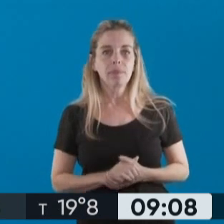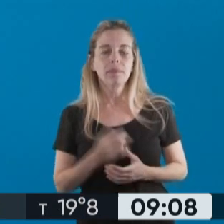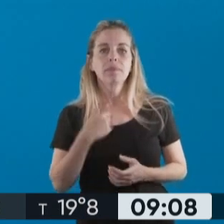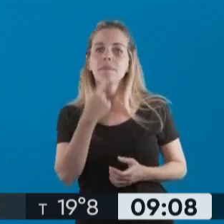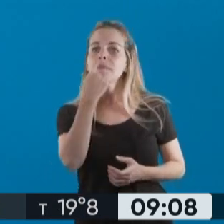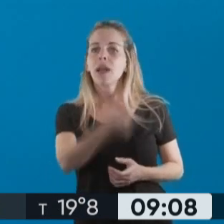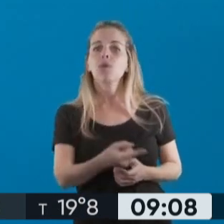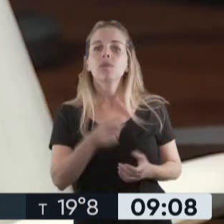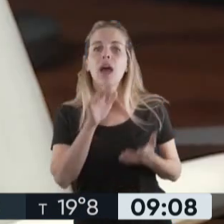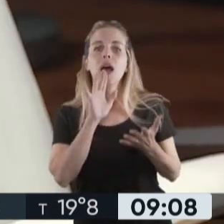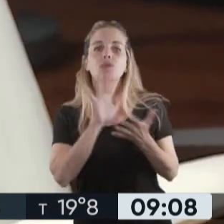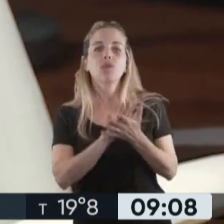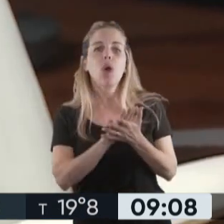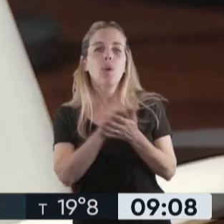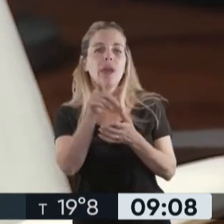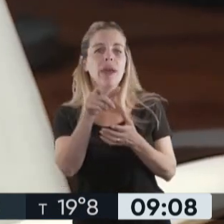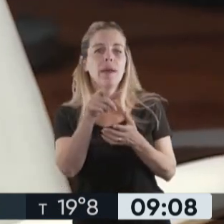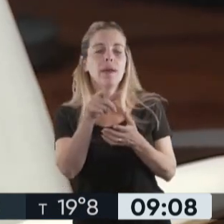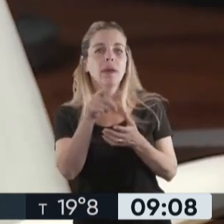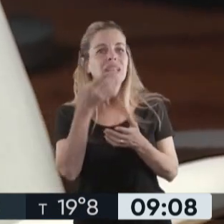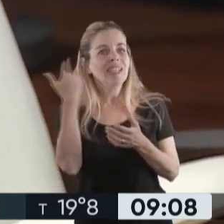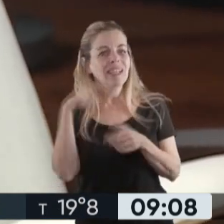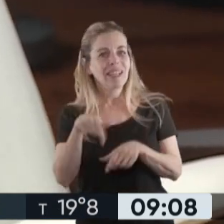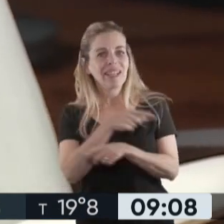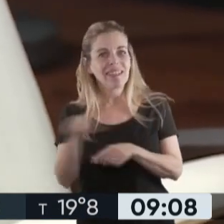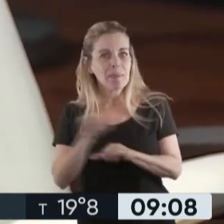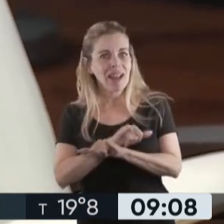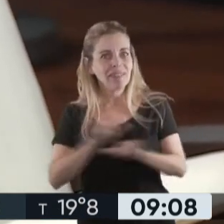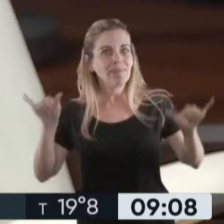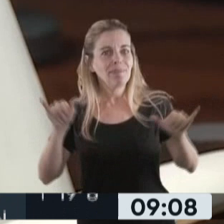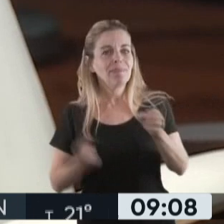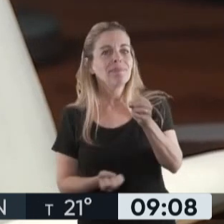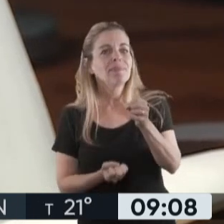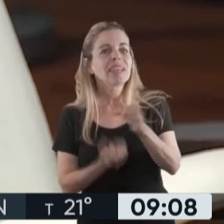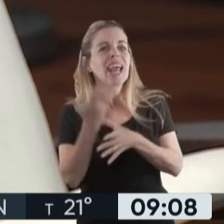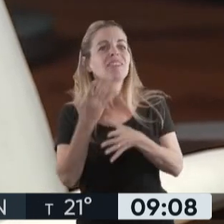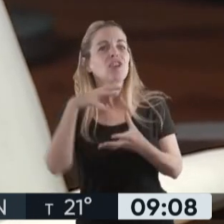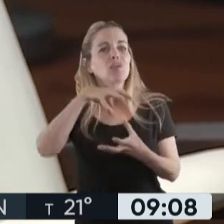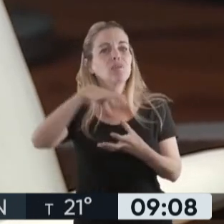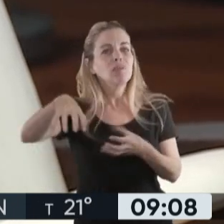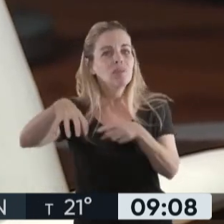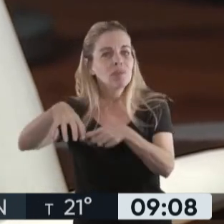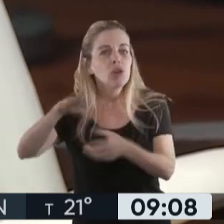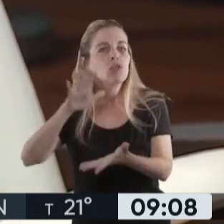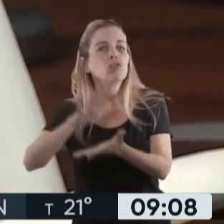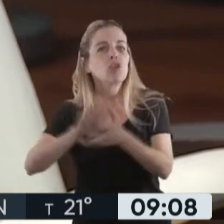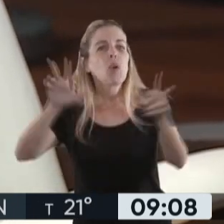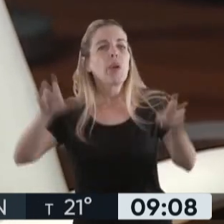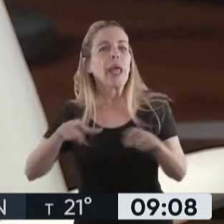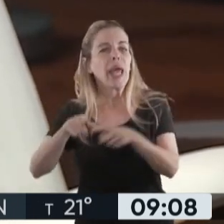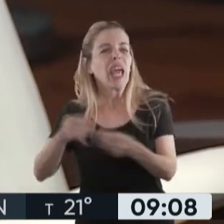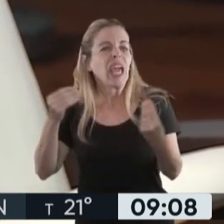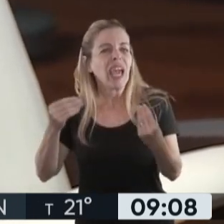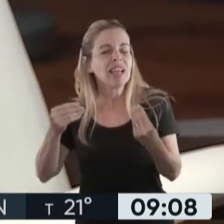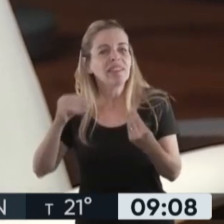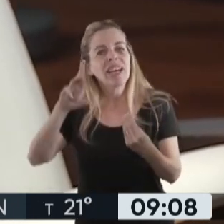era relacionada a la creación anunciada esta semana de la Dirección de Resiliencia. Y mi pregunta era, ¿qué es lo